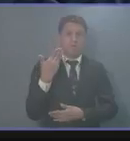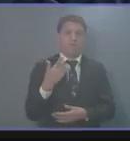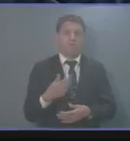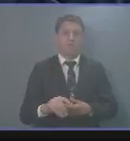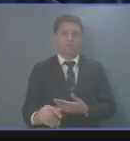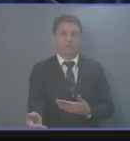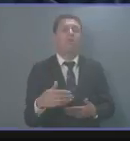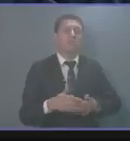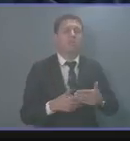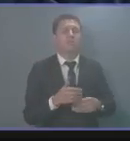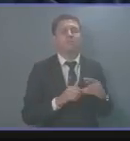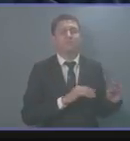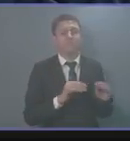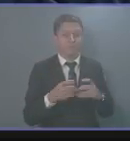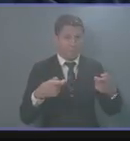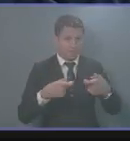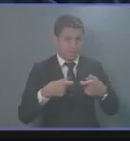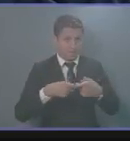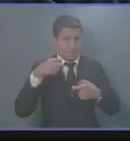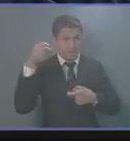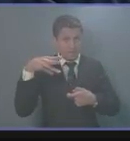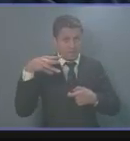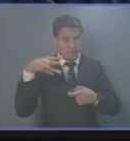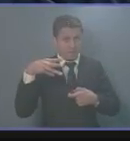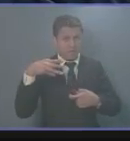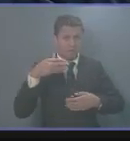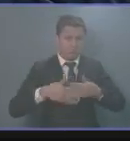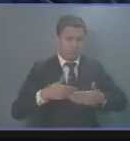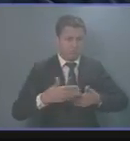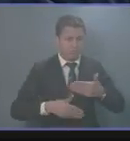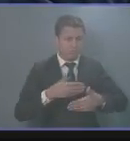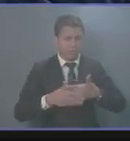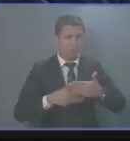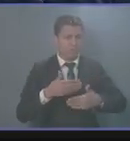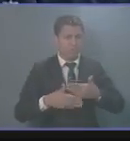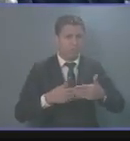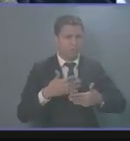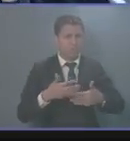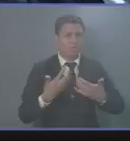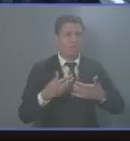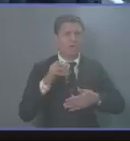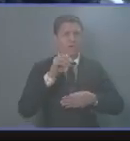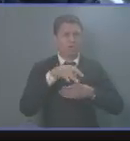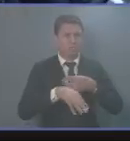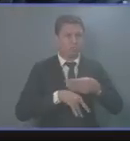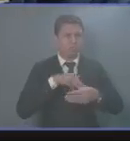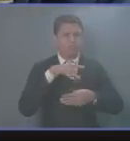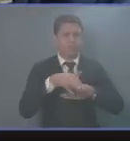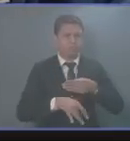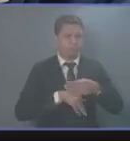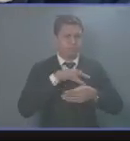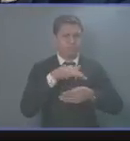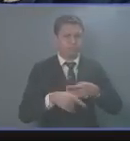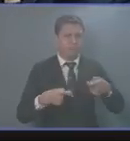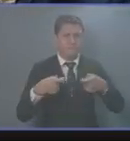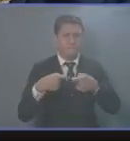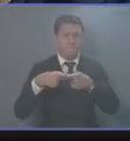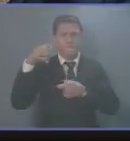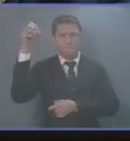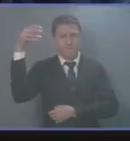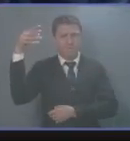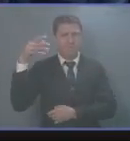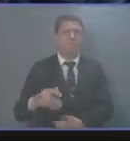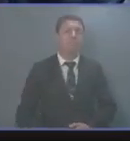limpia, energía renovable, como es la fotovoltaica. Recordemos que es en este plan quinquenal que